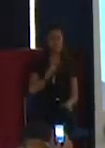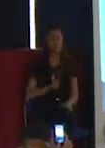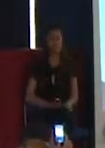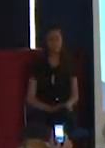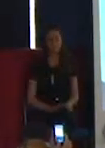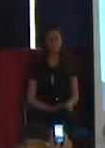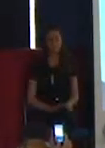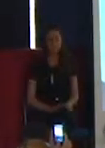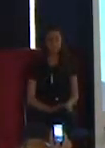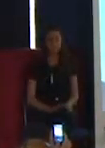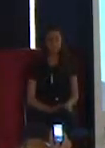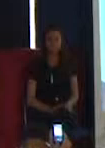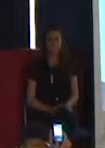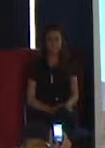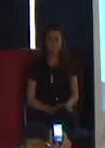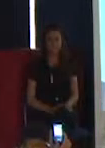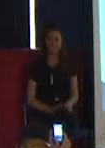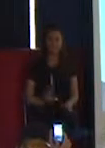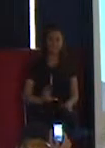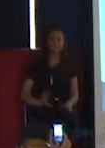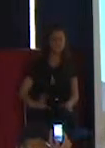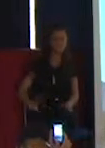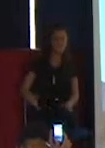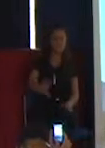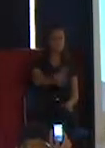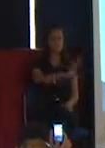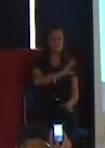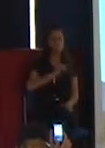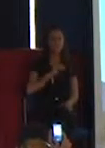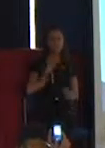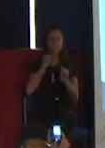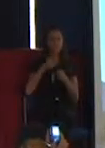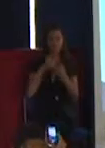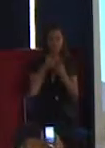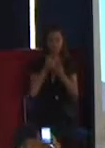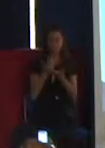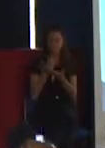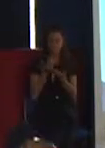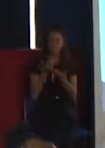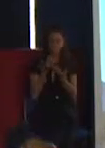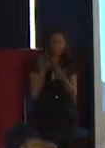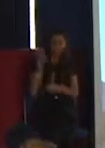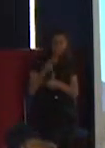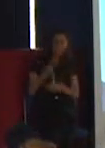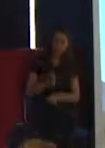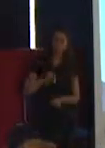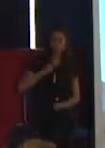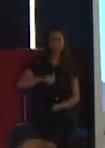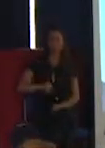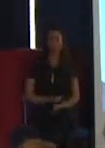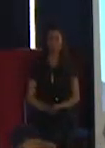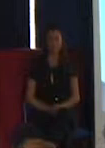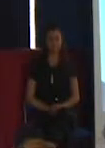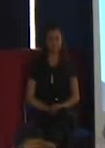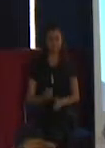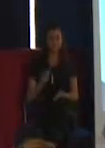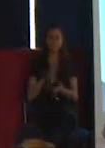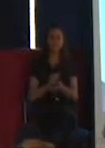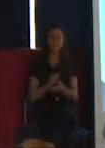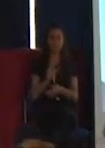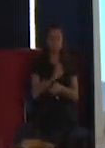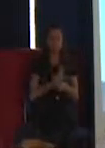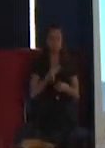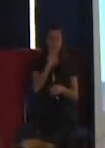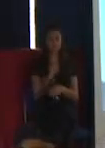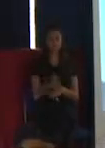Todos somos garantes de que se cumplan esos derechos, ¿sí? Entonces, para ello, ¿qué hace el ciudadano?